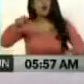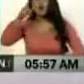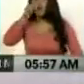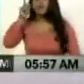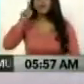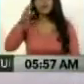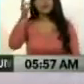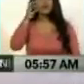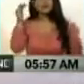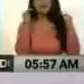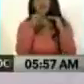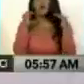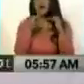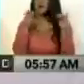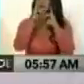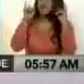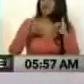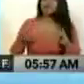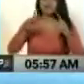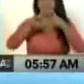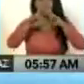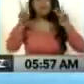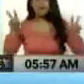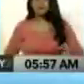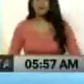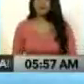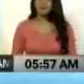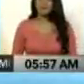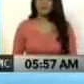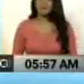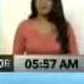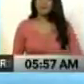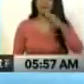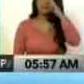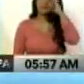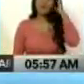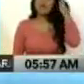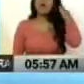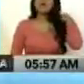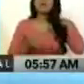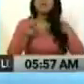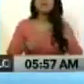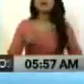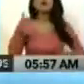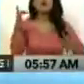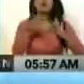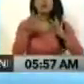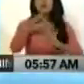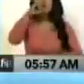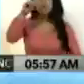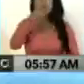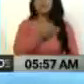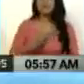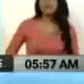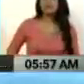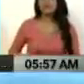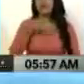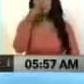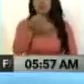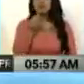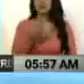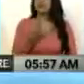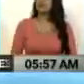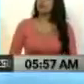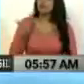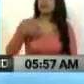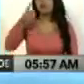iguales, felices, un país de paz. También en el programa Contacto con Maduro, el presidente destacó la importancia de que